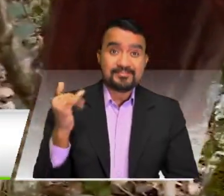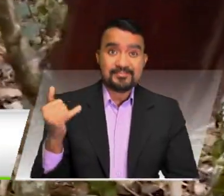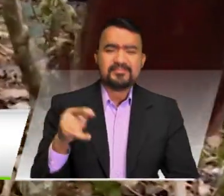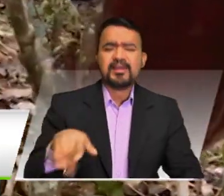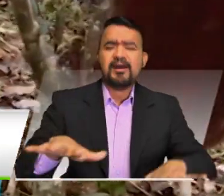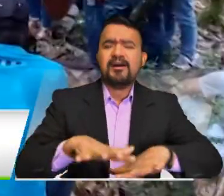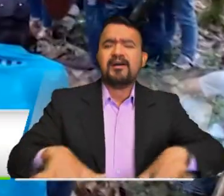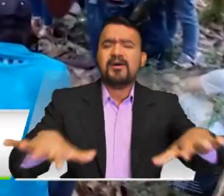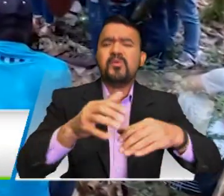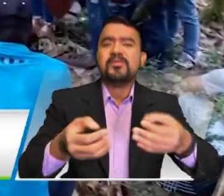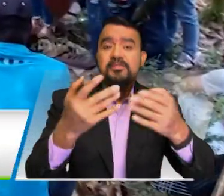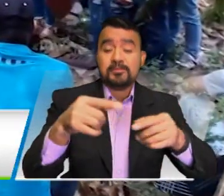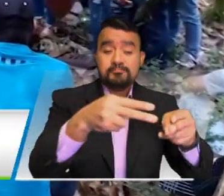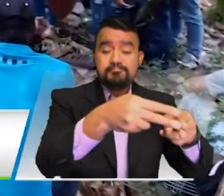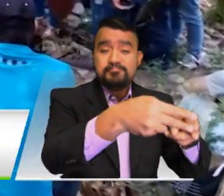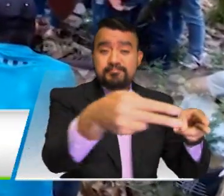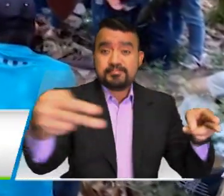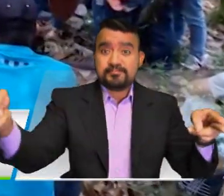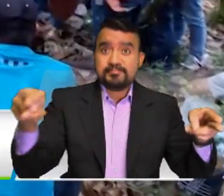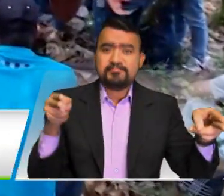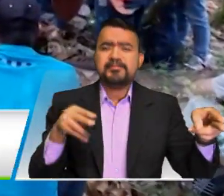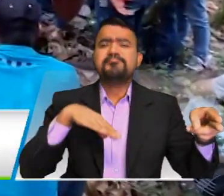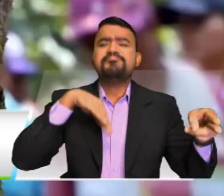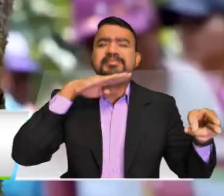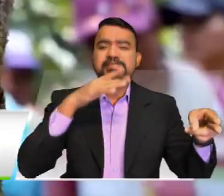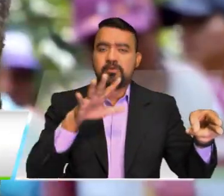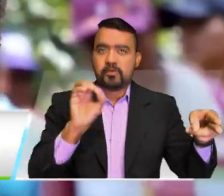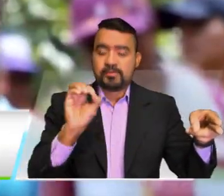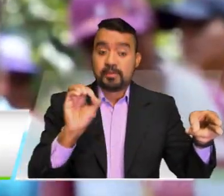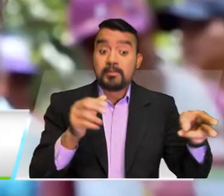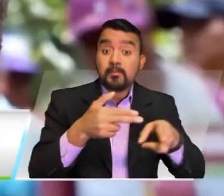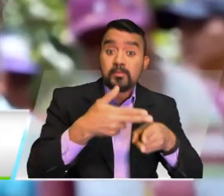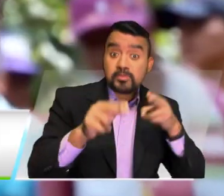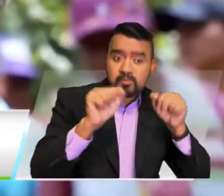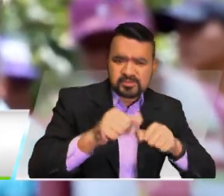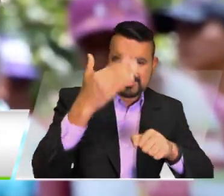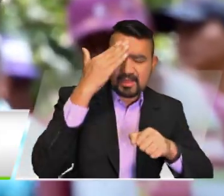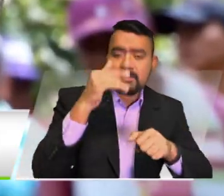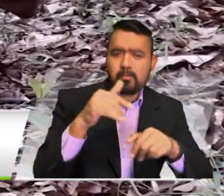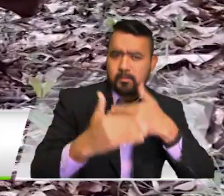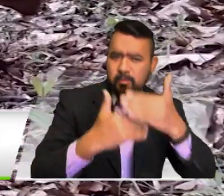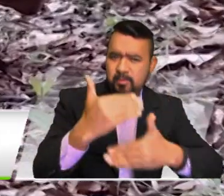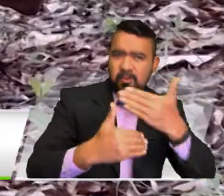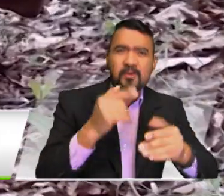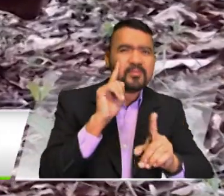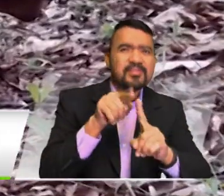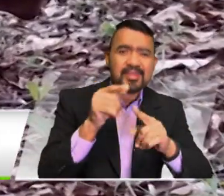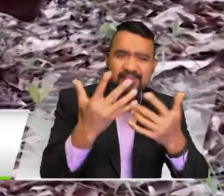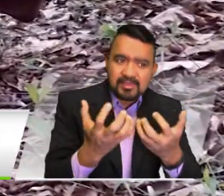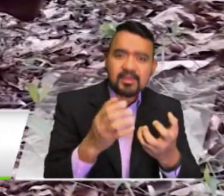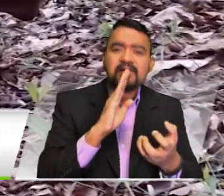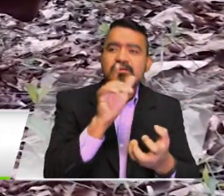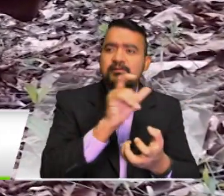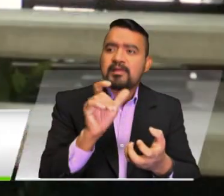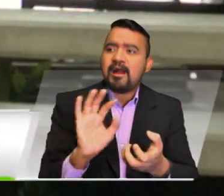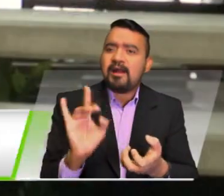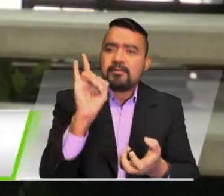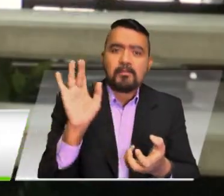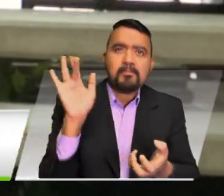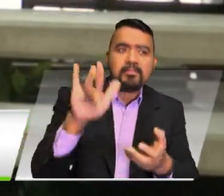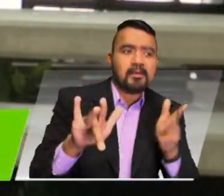cacao con la próxima apertura del aeródromo desde la administración municipal también le apuntan a incentivar el turismo ecológico